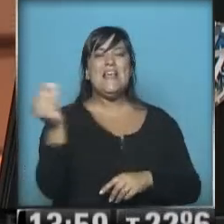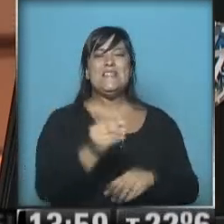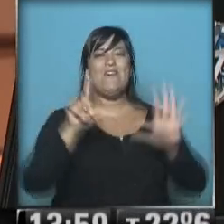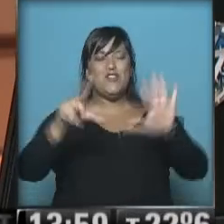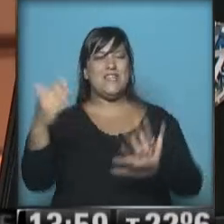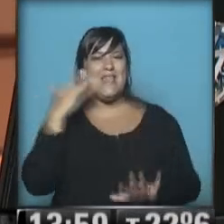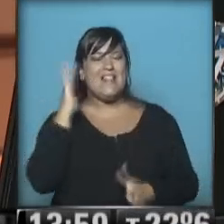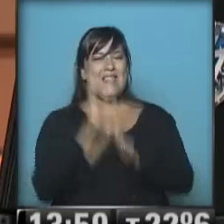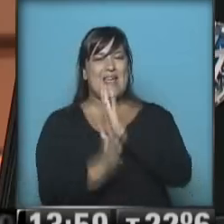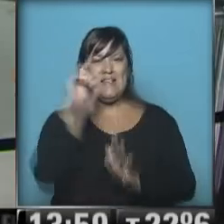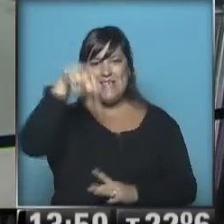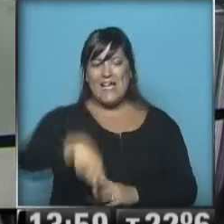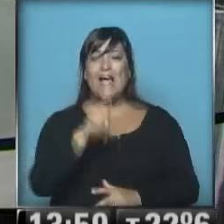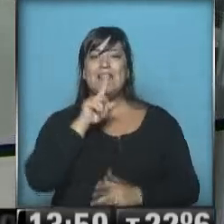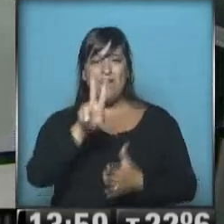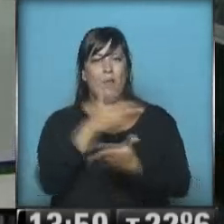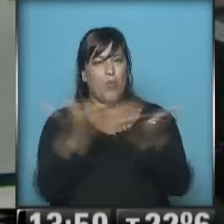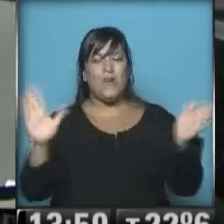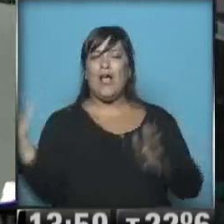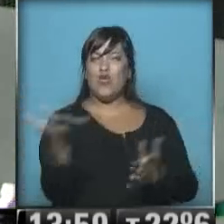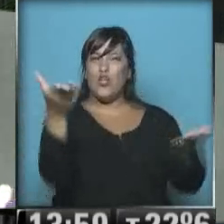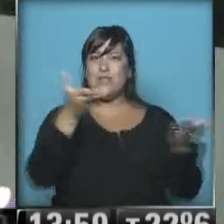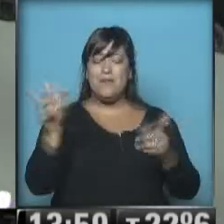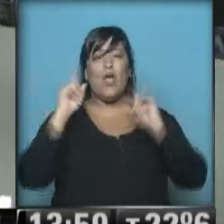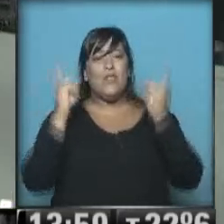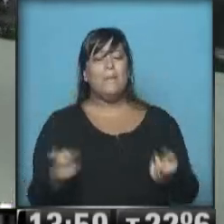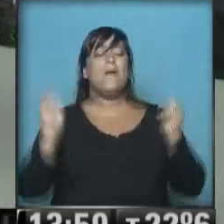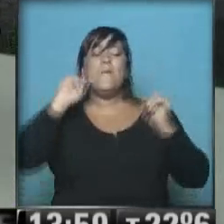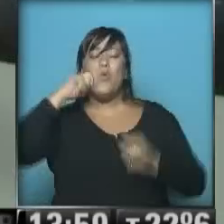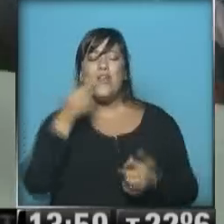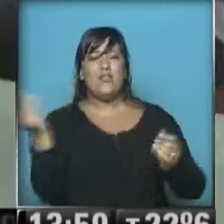gratis en la televisión pública. Quedan todos invitados, ¿eh? Y además les decíamos que tengan un muy lindo fin de semana.